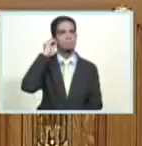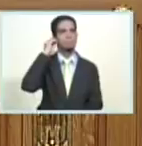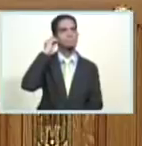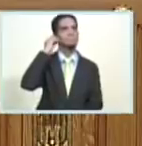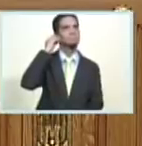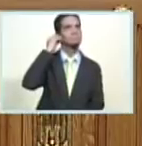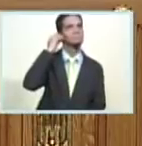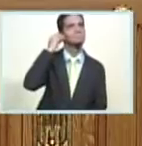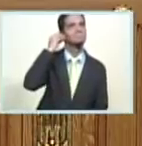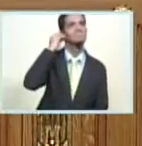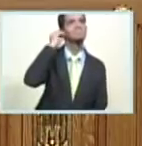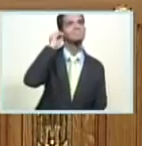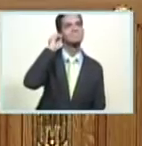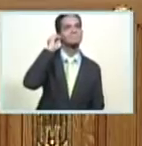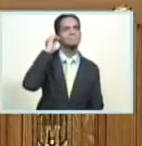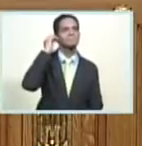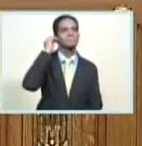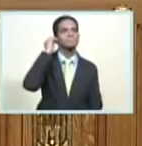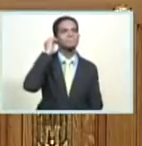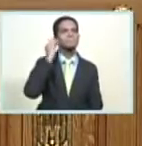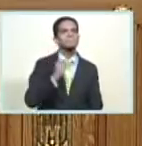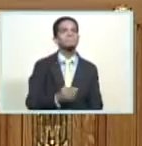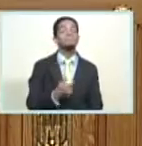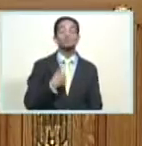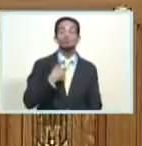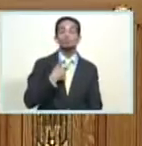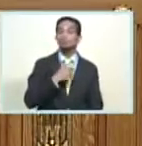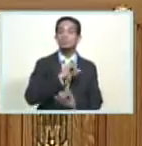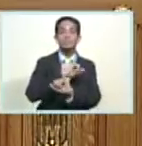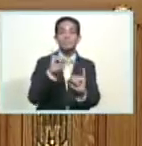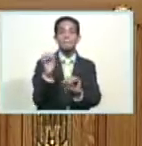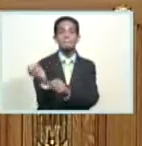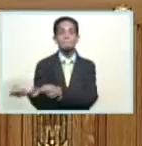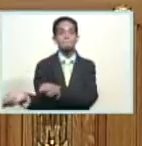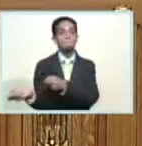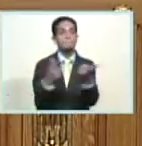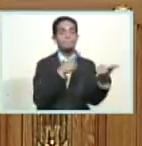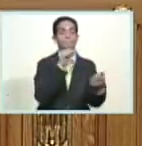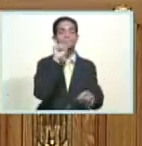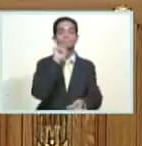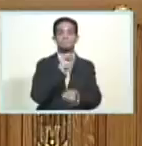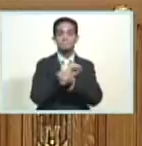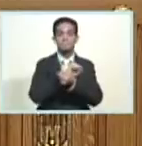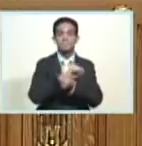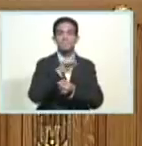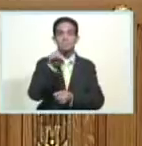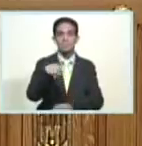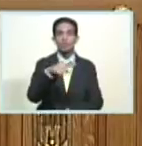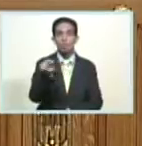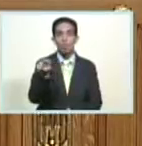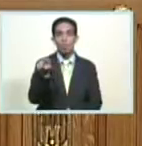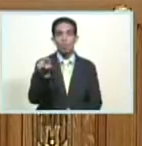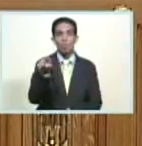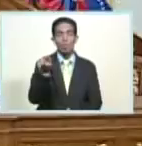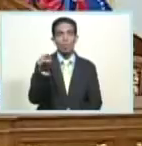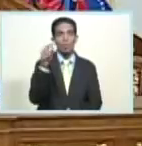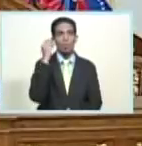No los llevé a la justicia, con pruebas. A 2 presidentes de PDVSA no me los llevé.